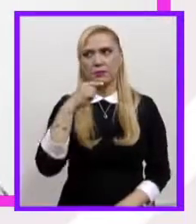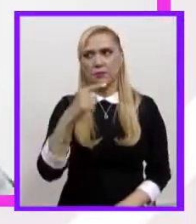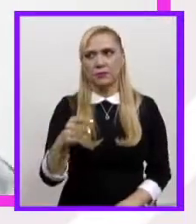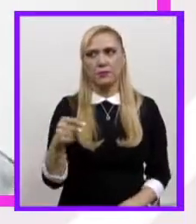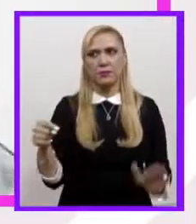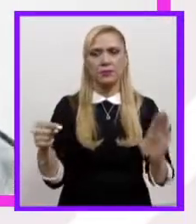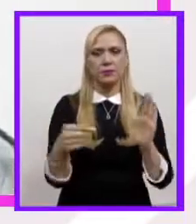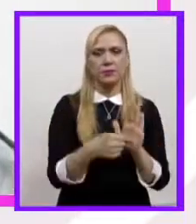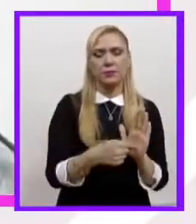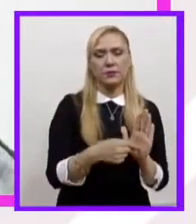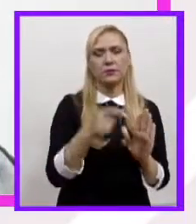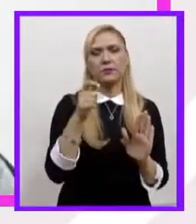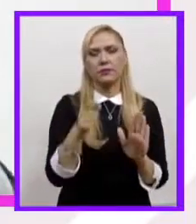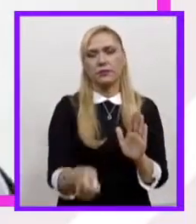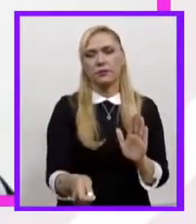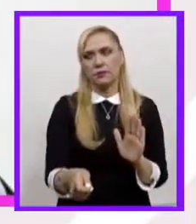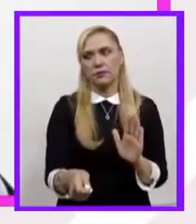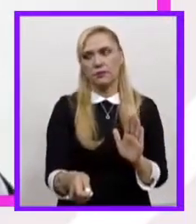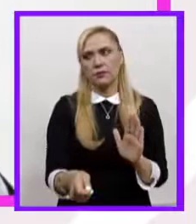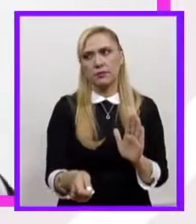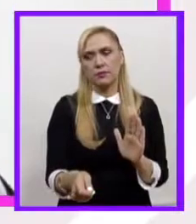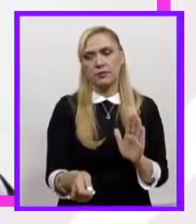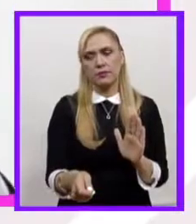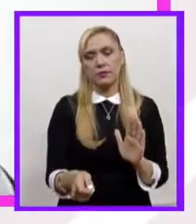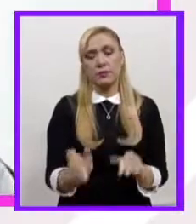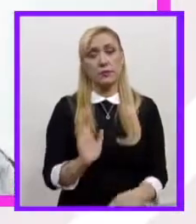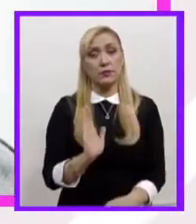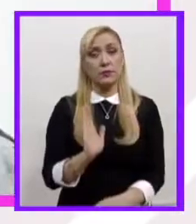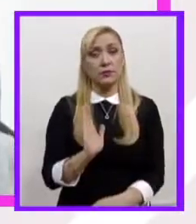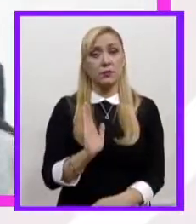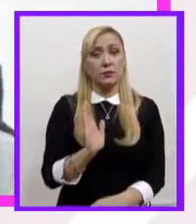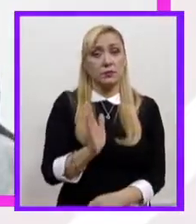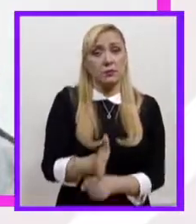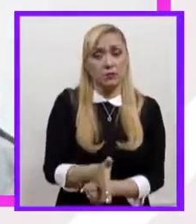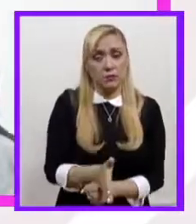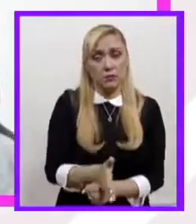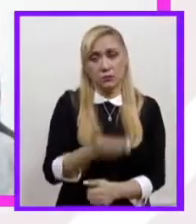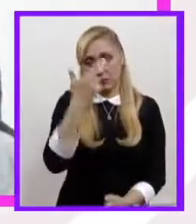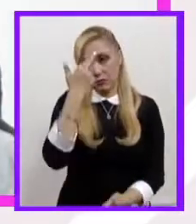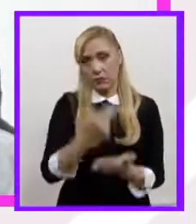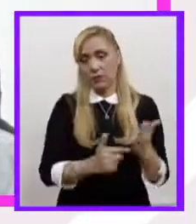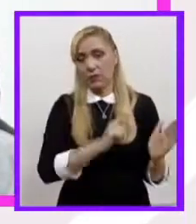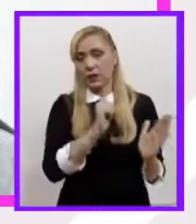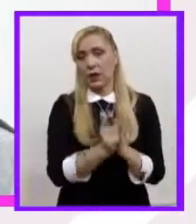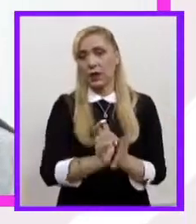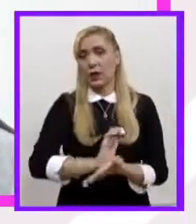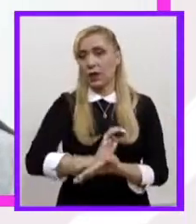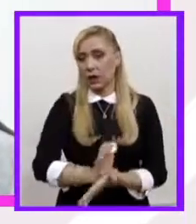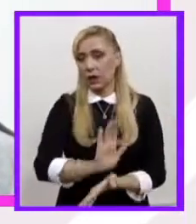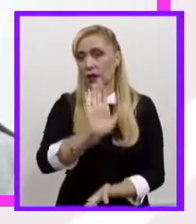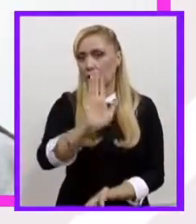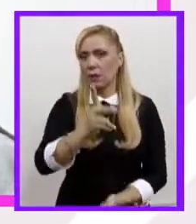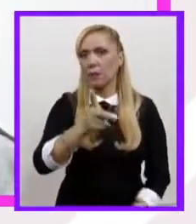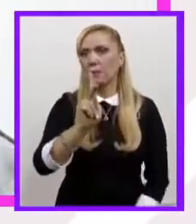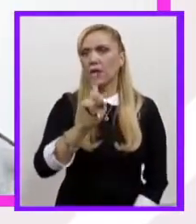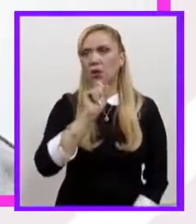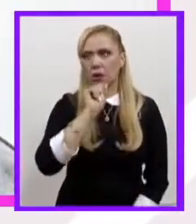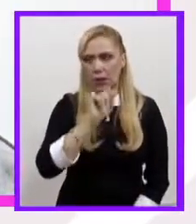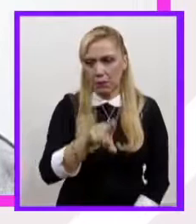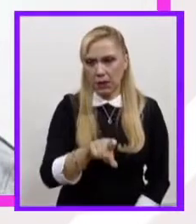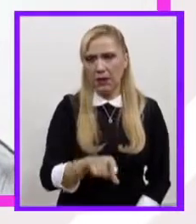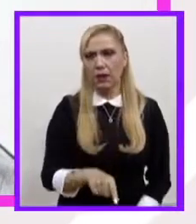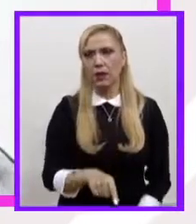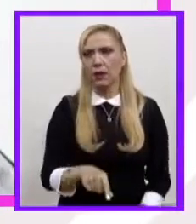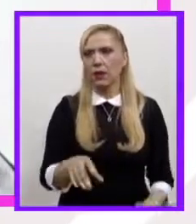refiere a la propia tipificación del delito de discriminación, pero que vale la pena también